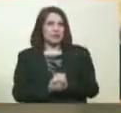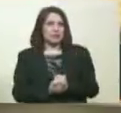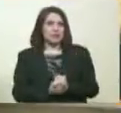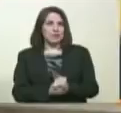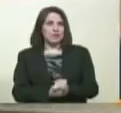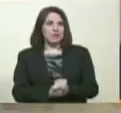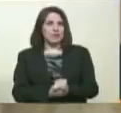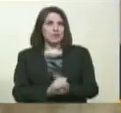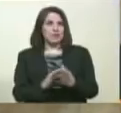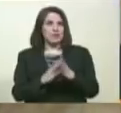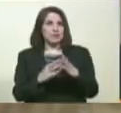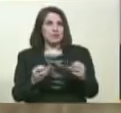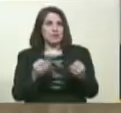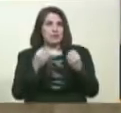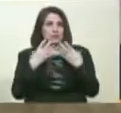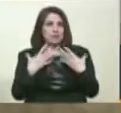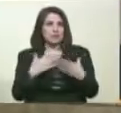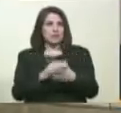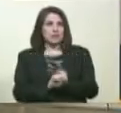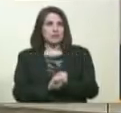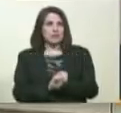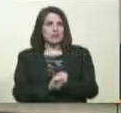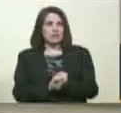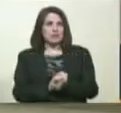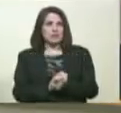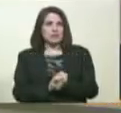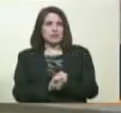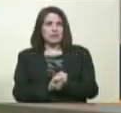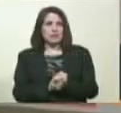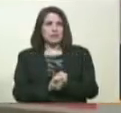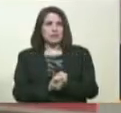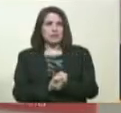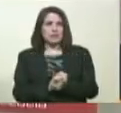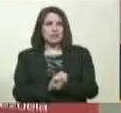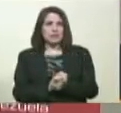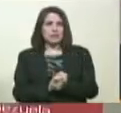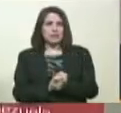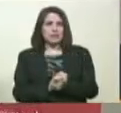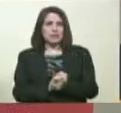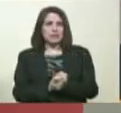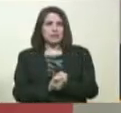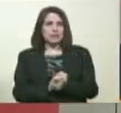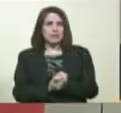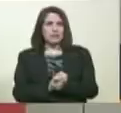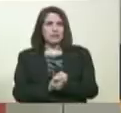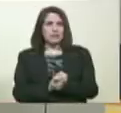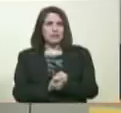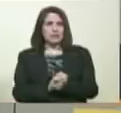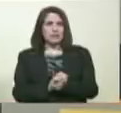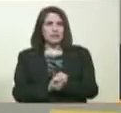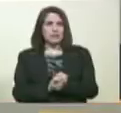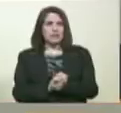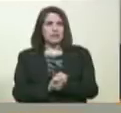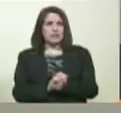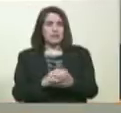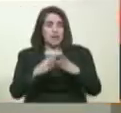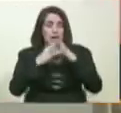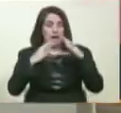bien? Quería hacerle una propuesta, que es la siguiente. Nosotros somos, además de productores del cacao,